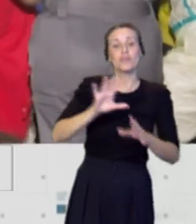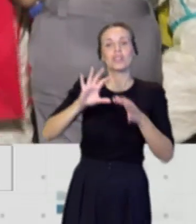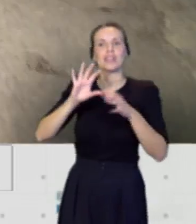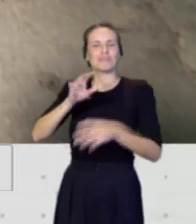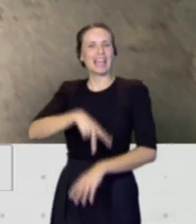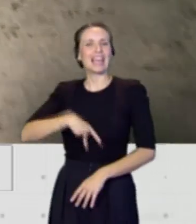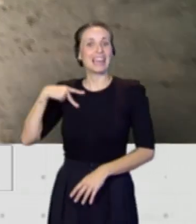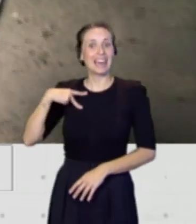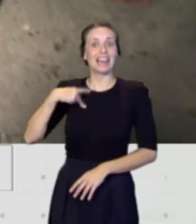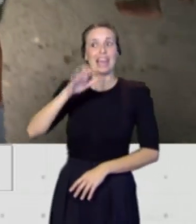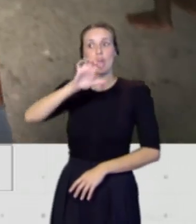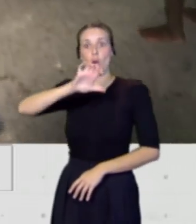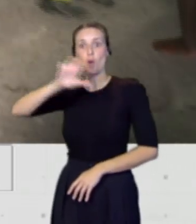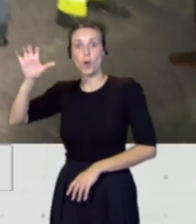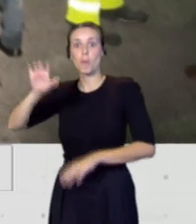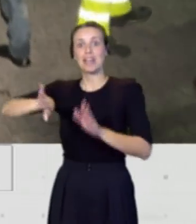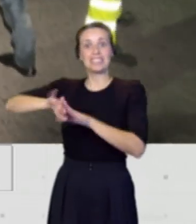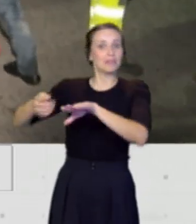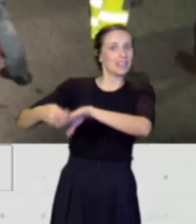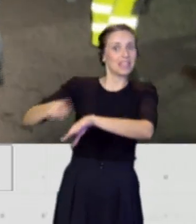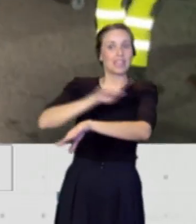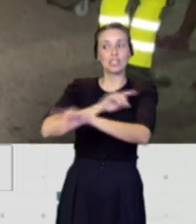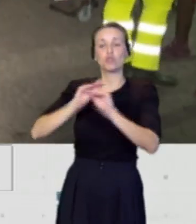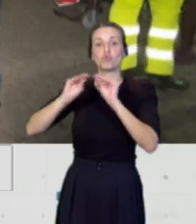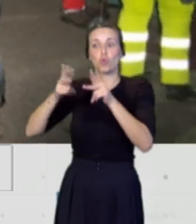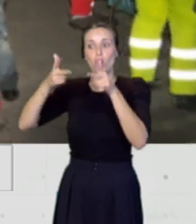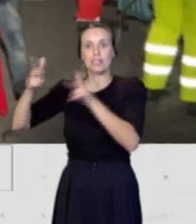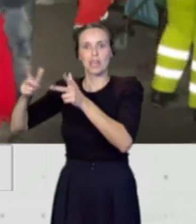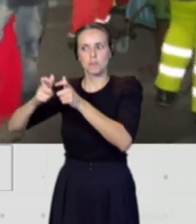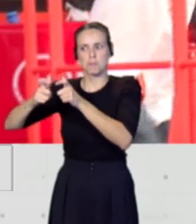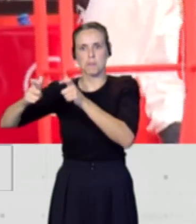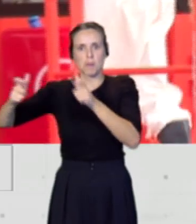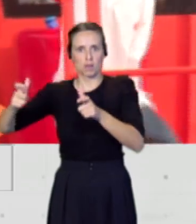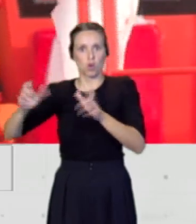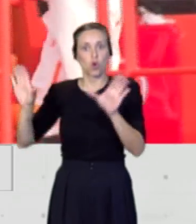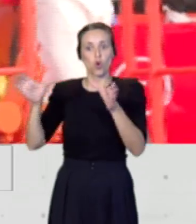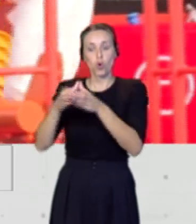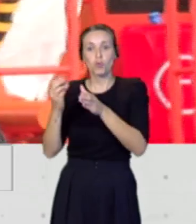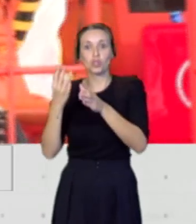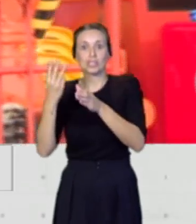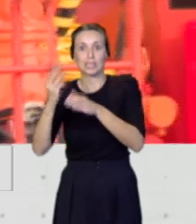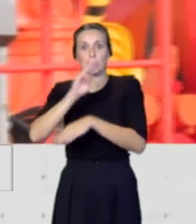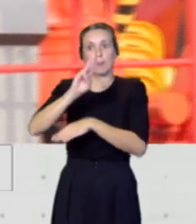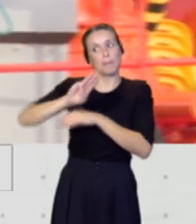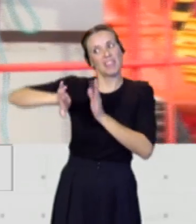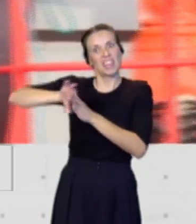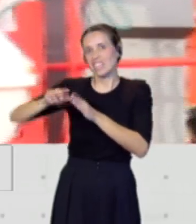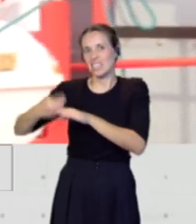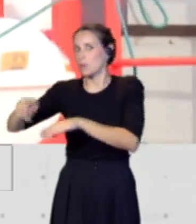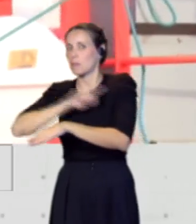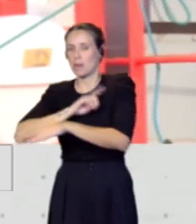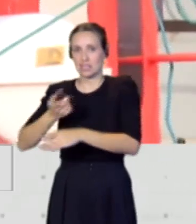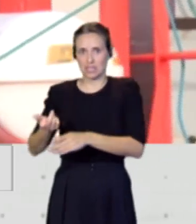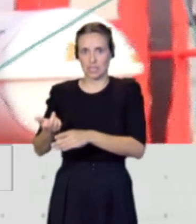extrema derecha ha multiplicado sus escaños y su representación parlamentaria. Hay 3 grupos a la extrema derecha del Partido Popular que amenazan con